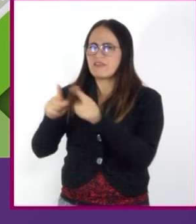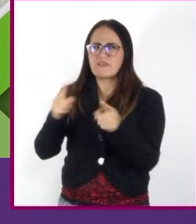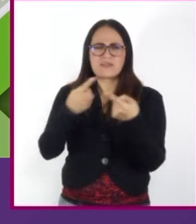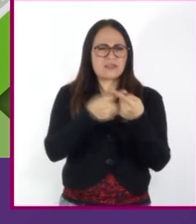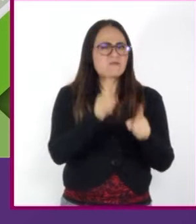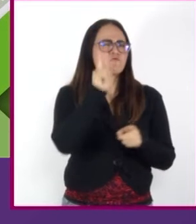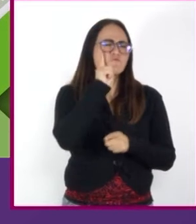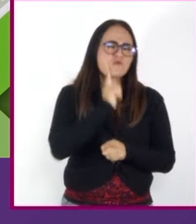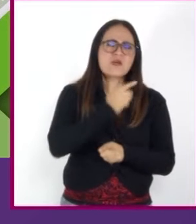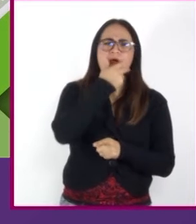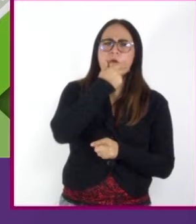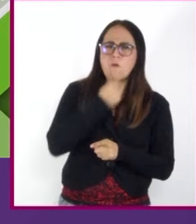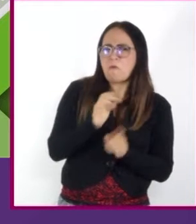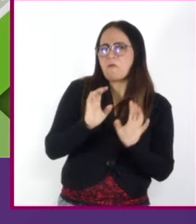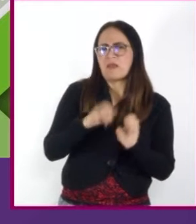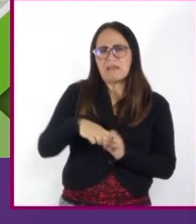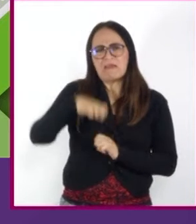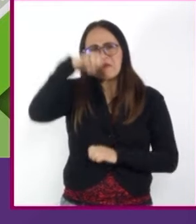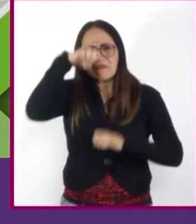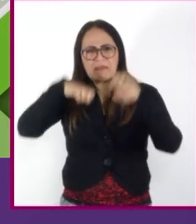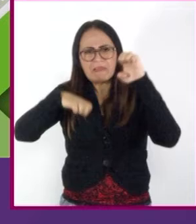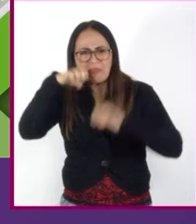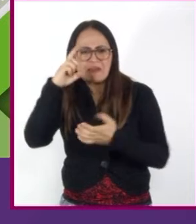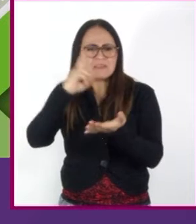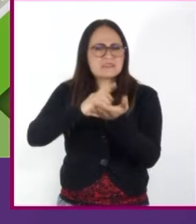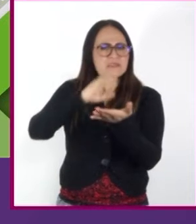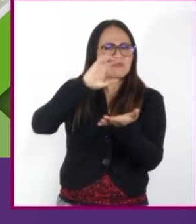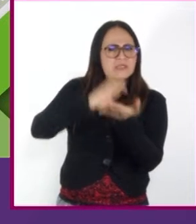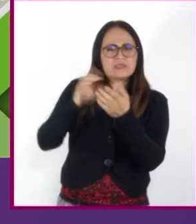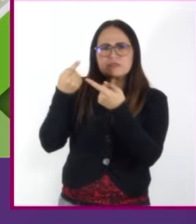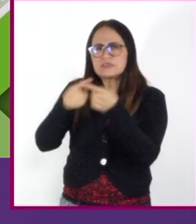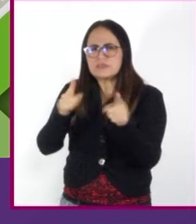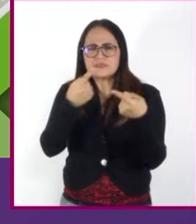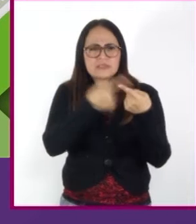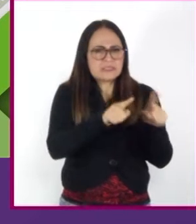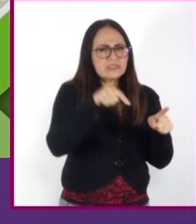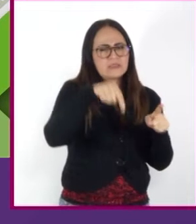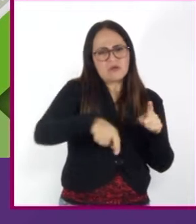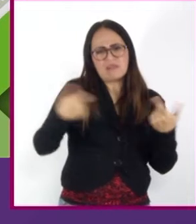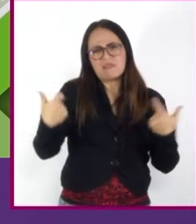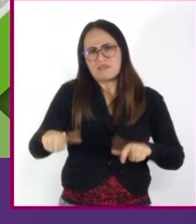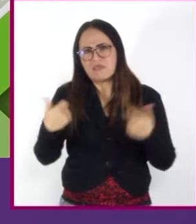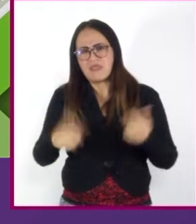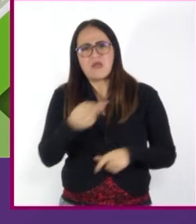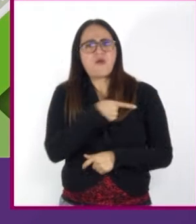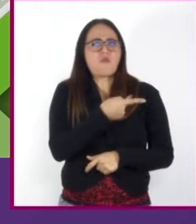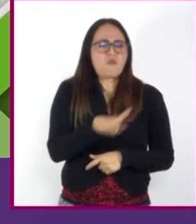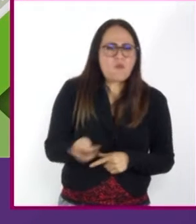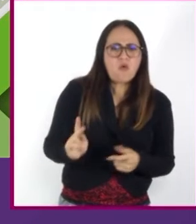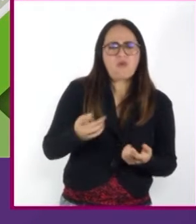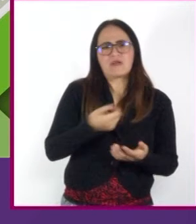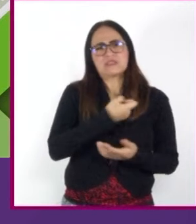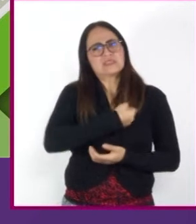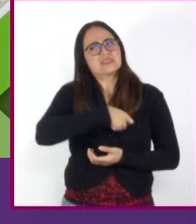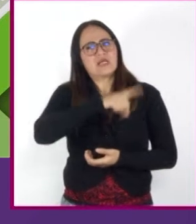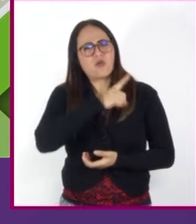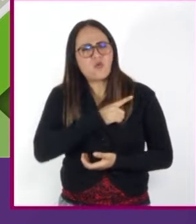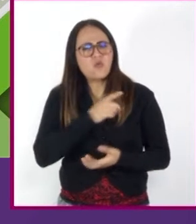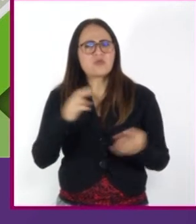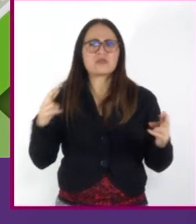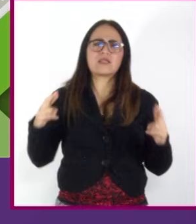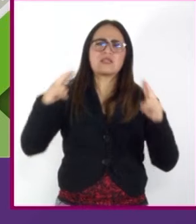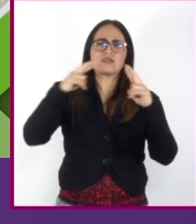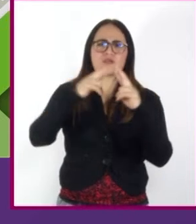género, la edad, las discapacidades, la condición social, las condiciones de salud, la religión,